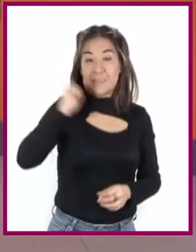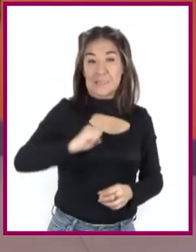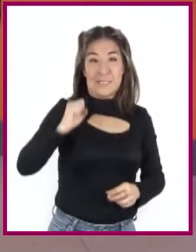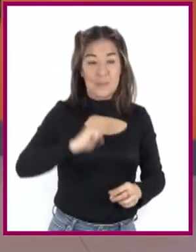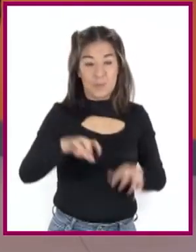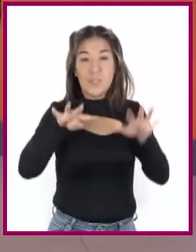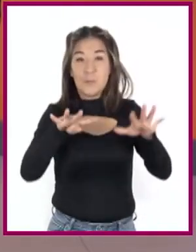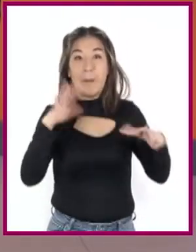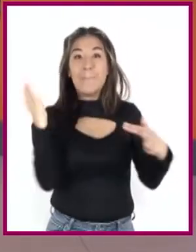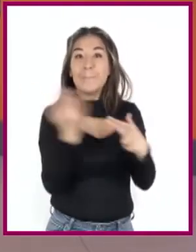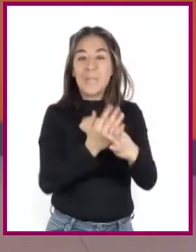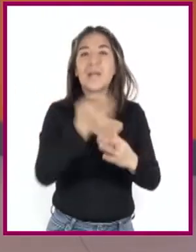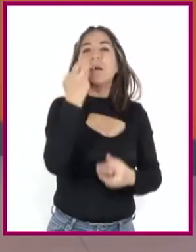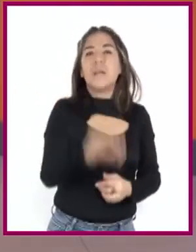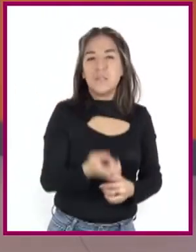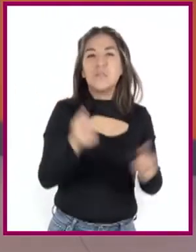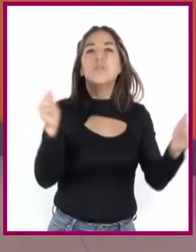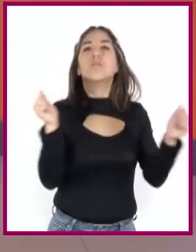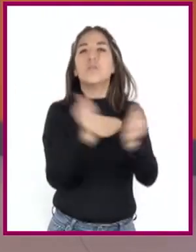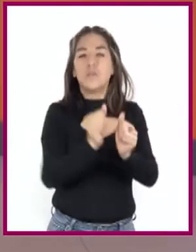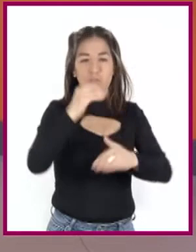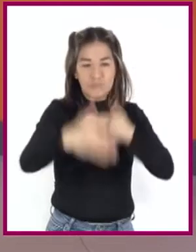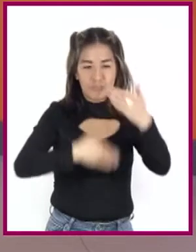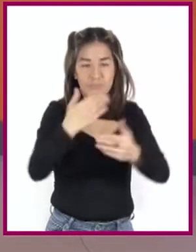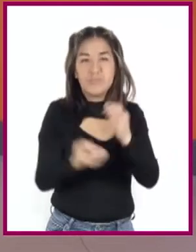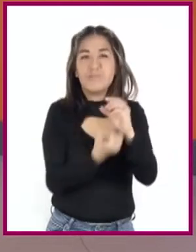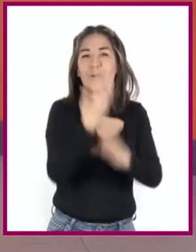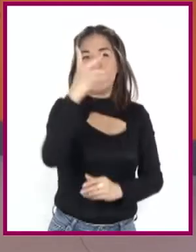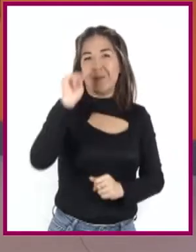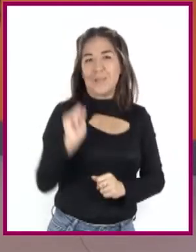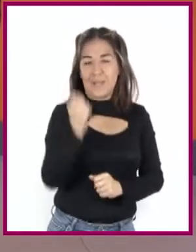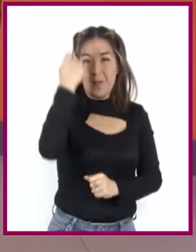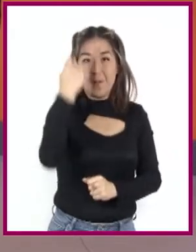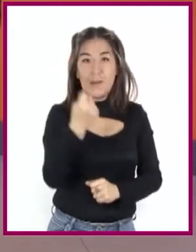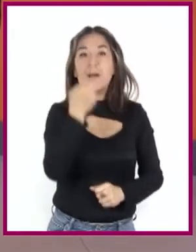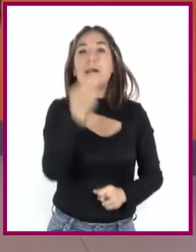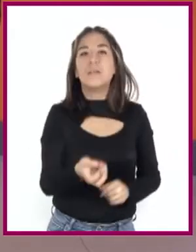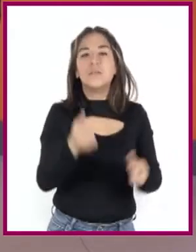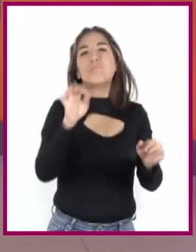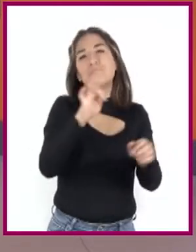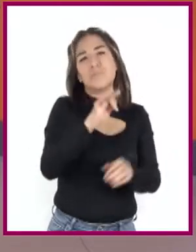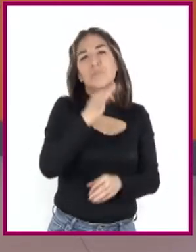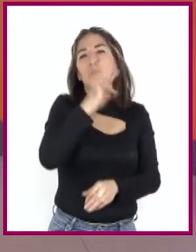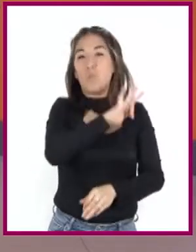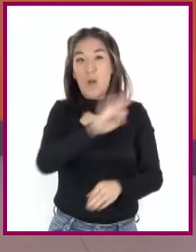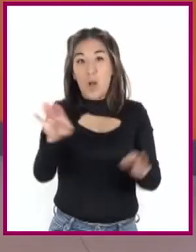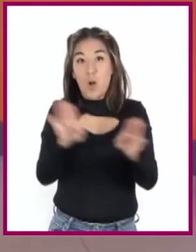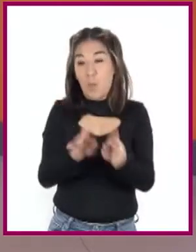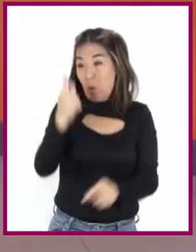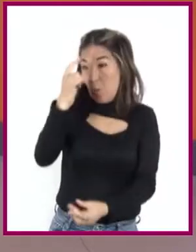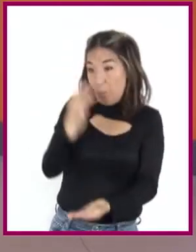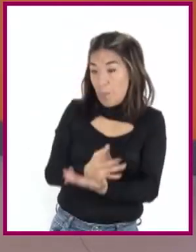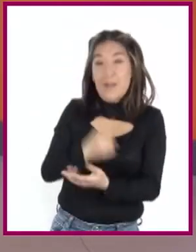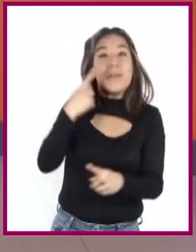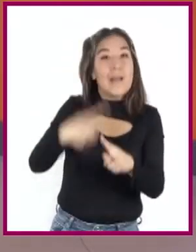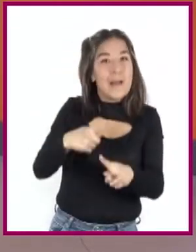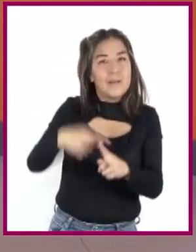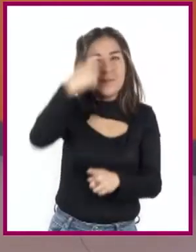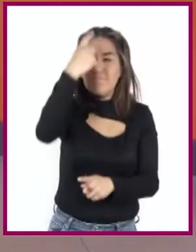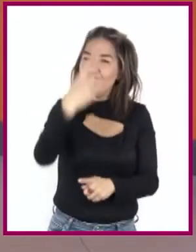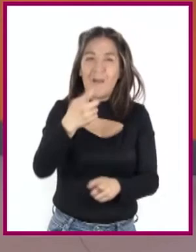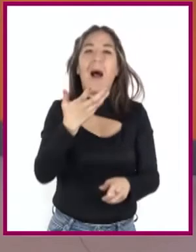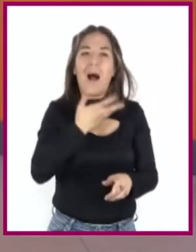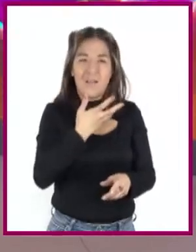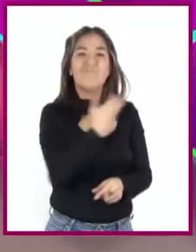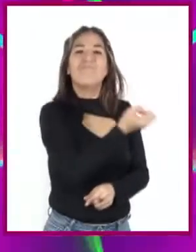origen en multitud de experimentos y nuevas tecnologías, por lo que no se puede mencionar un único inventor, aunque sí algunos